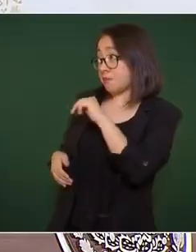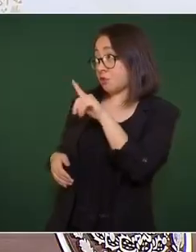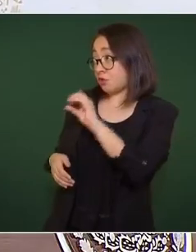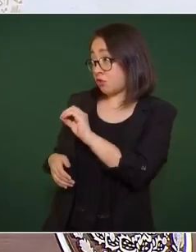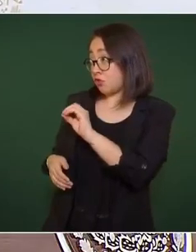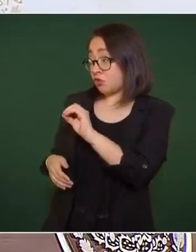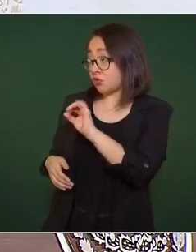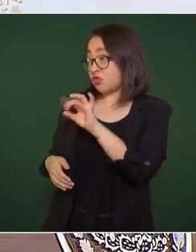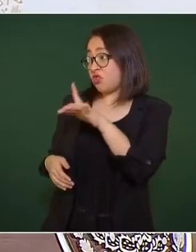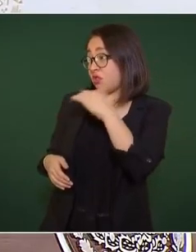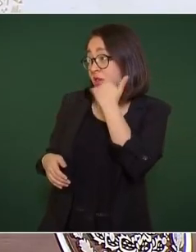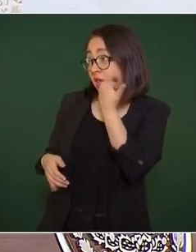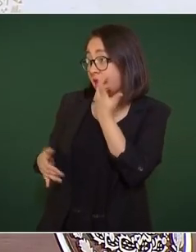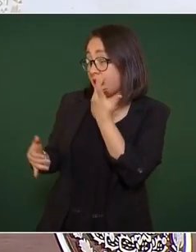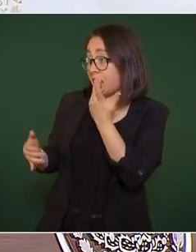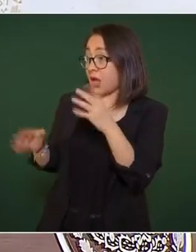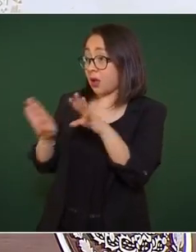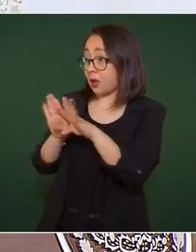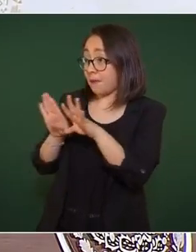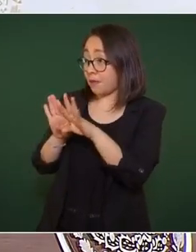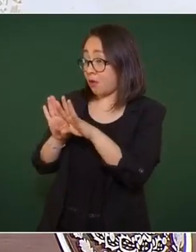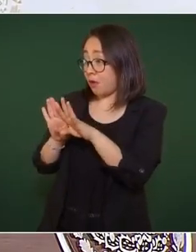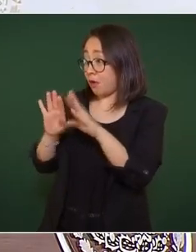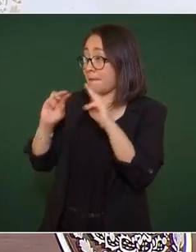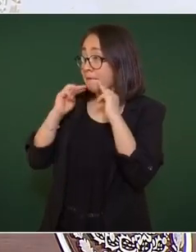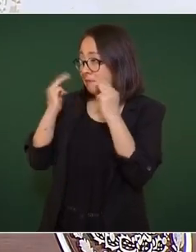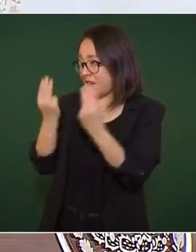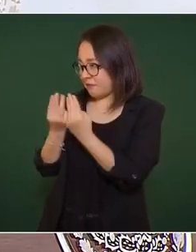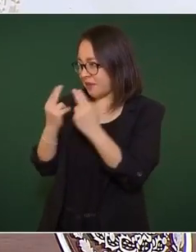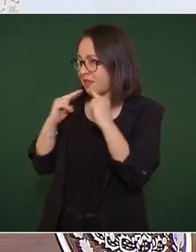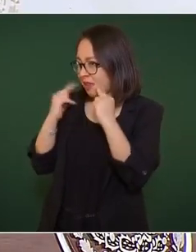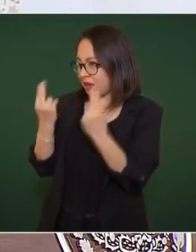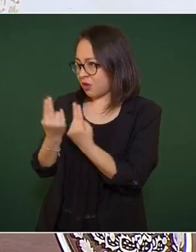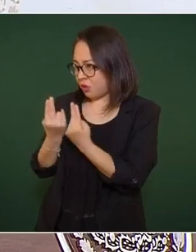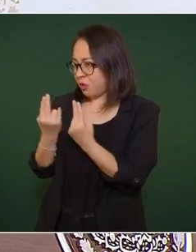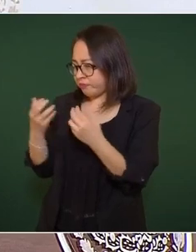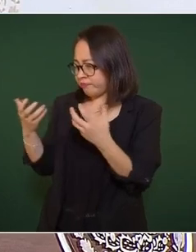bandas del narcotráfico